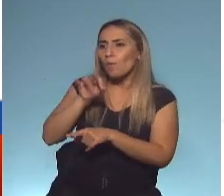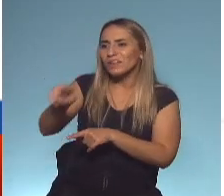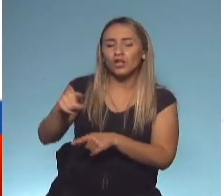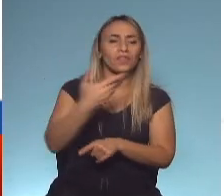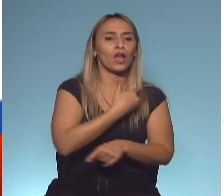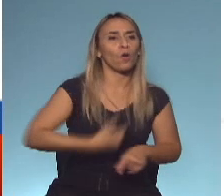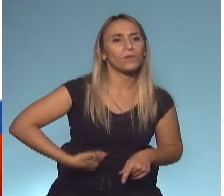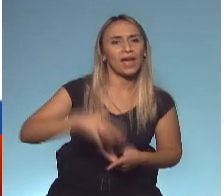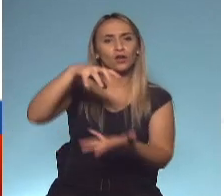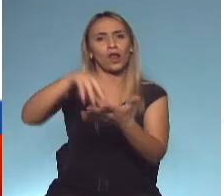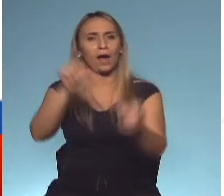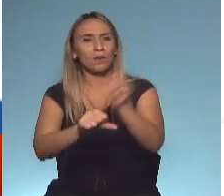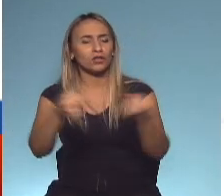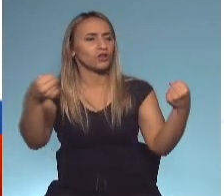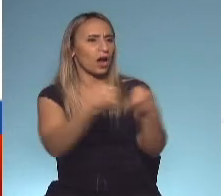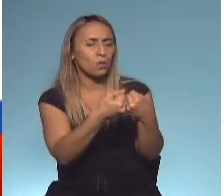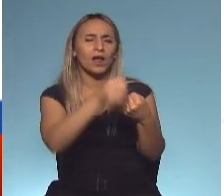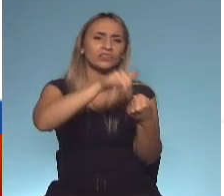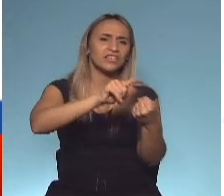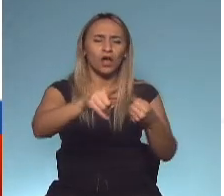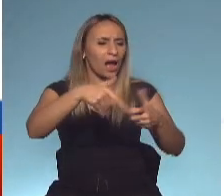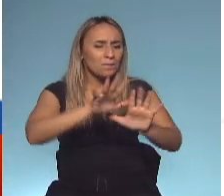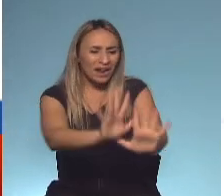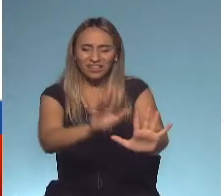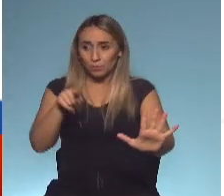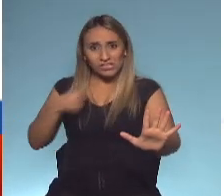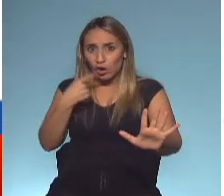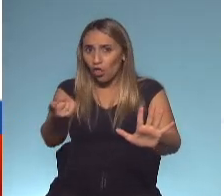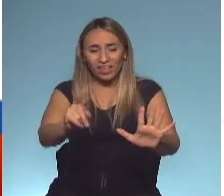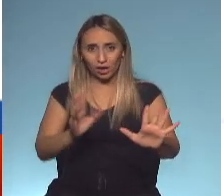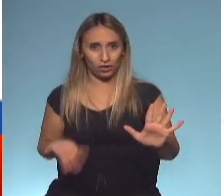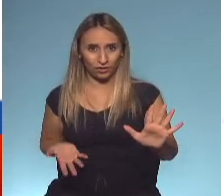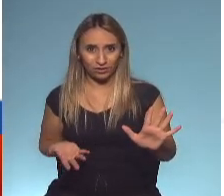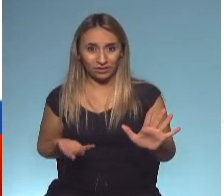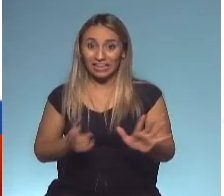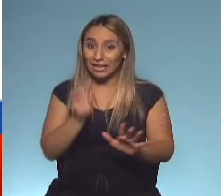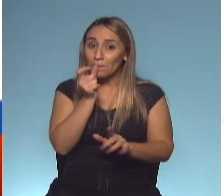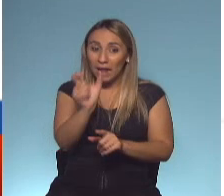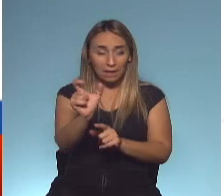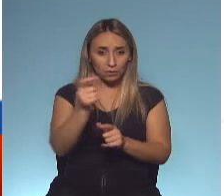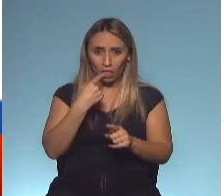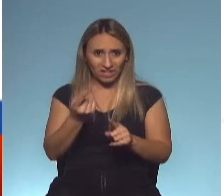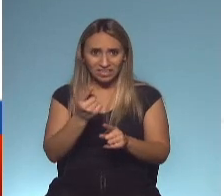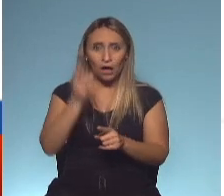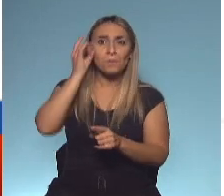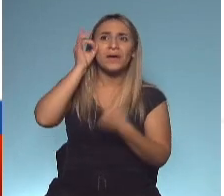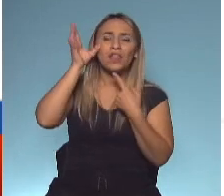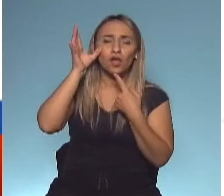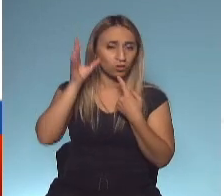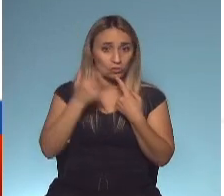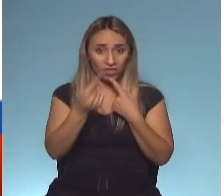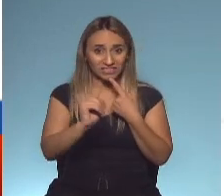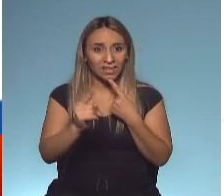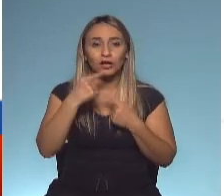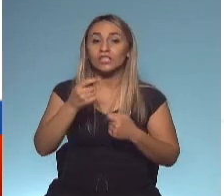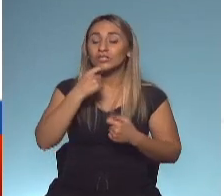y Pfizer, que bien lo acabas de explicar. Independientemente de eso, no fue lo que dijo. Y es más, la palabra disculpa no está en todo el mensaje. Dice, si me expresé